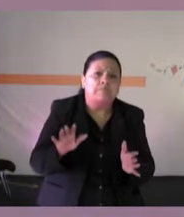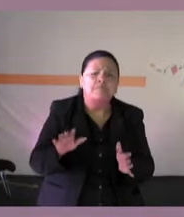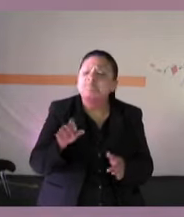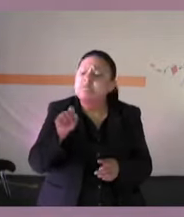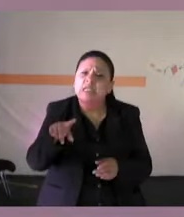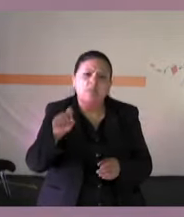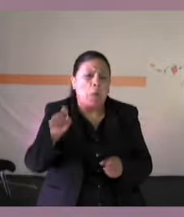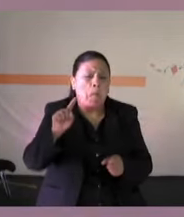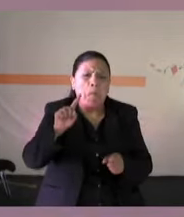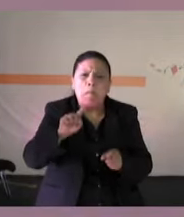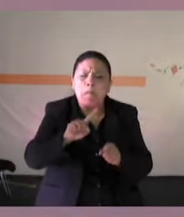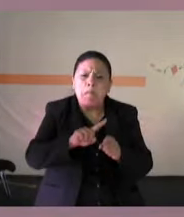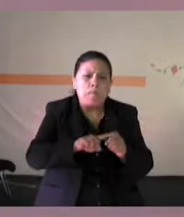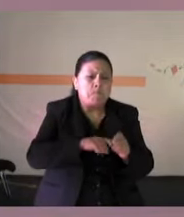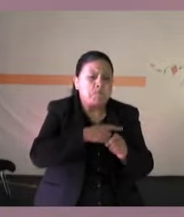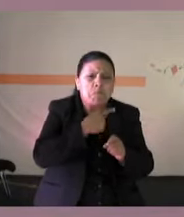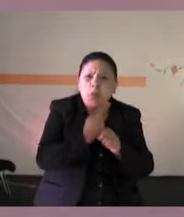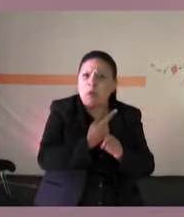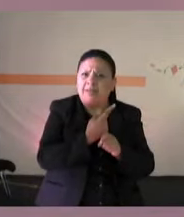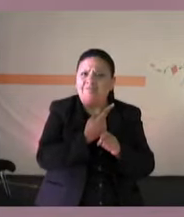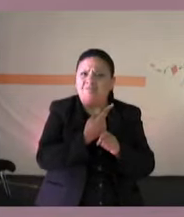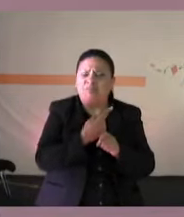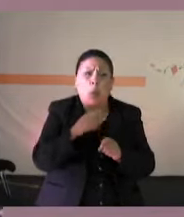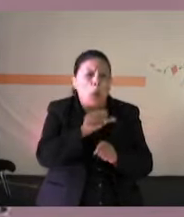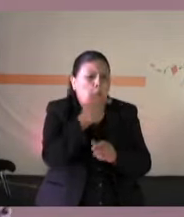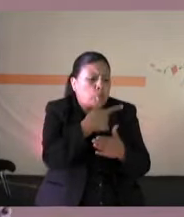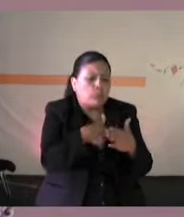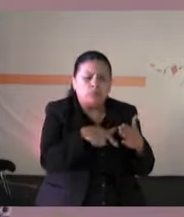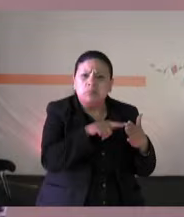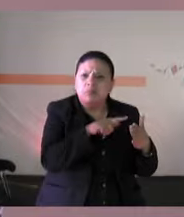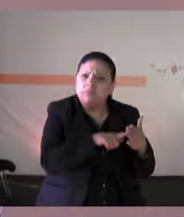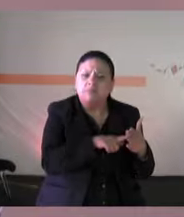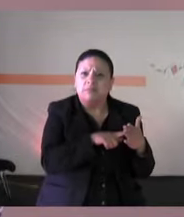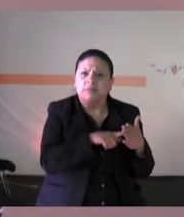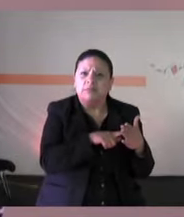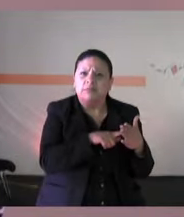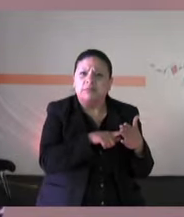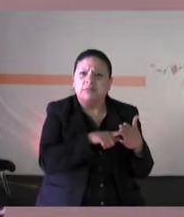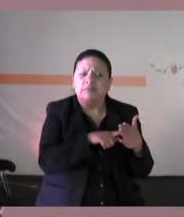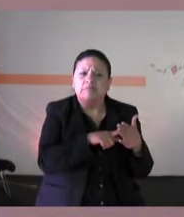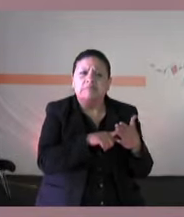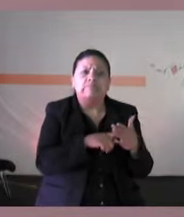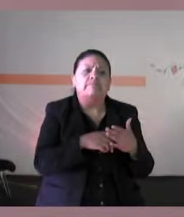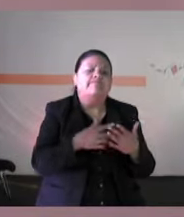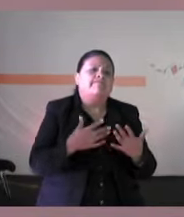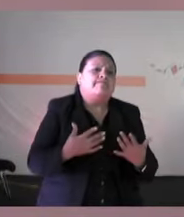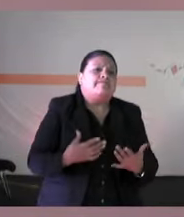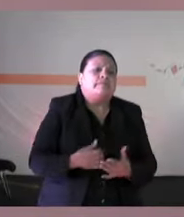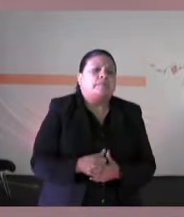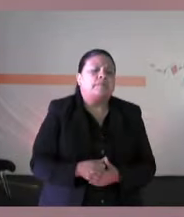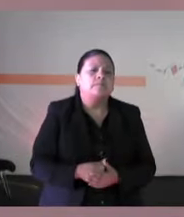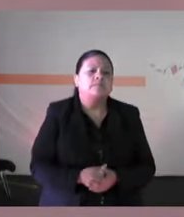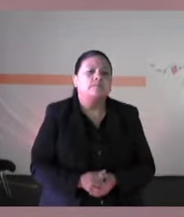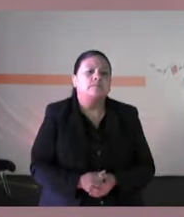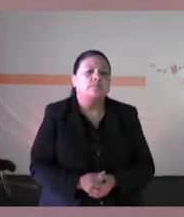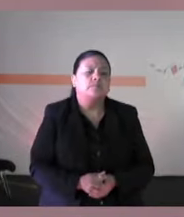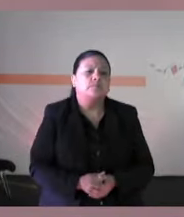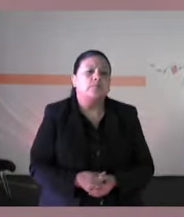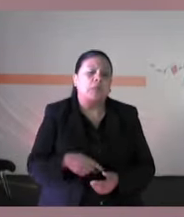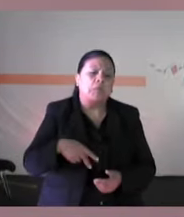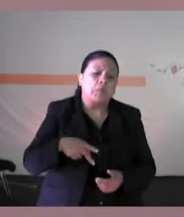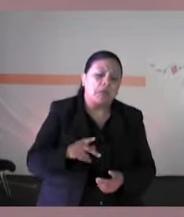Pero como que siento que estoy un poco fuera ya del radar del gran peligro. Nadie va a meterme la mano abajo. Bueno, tal vez